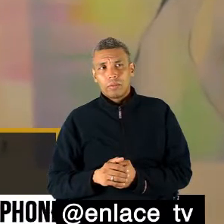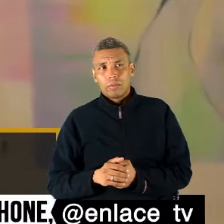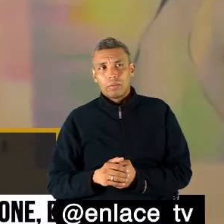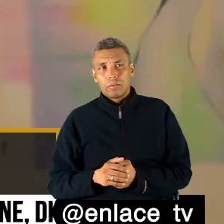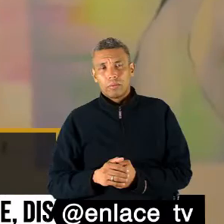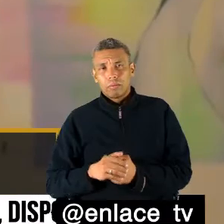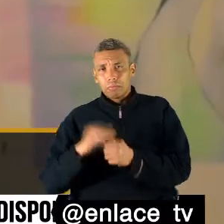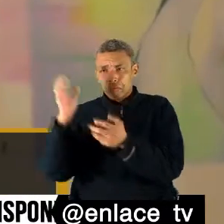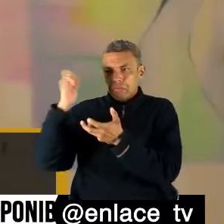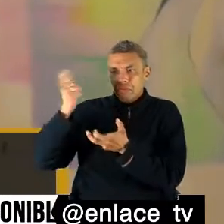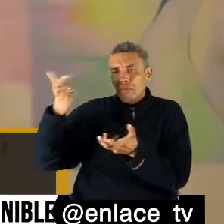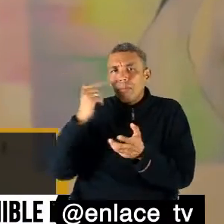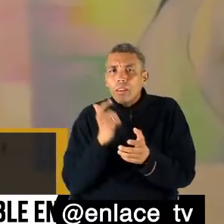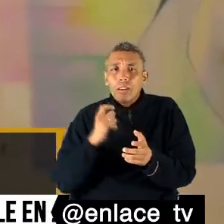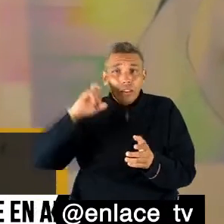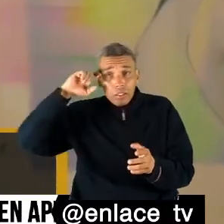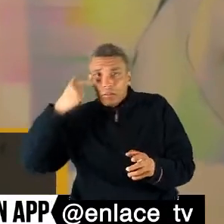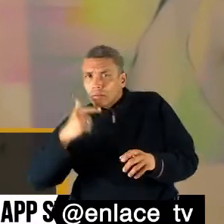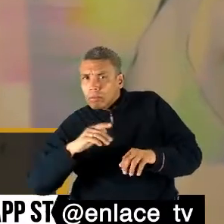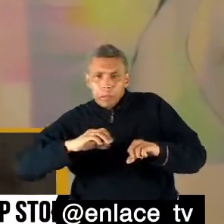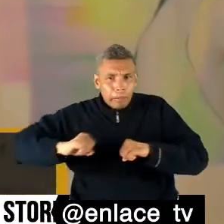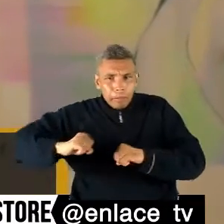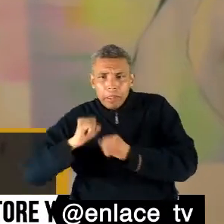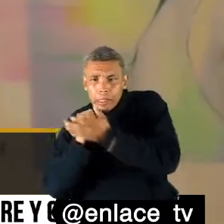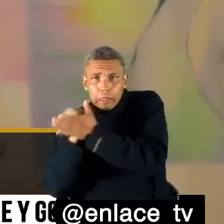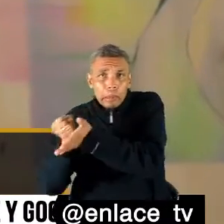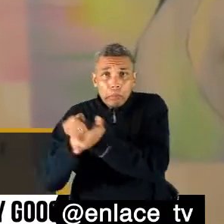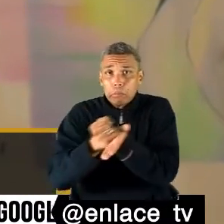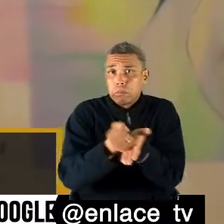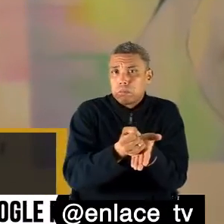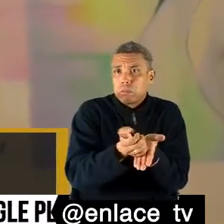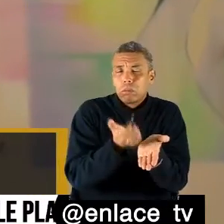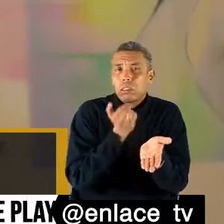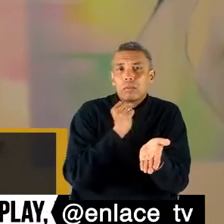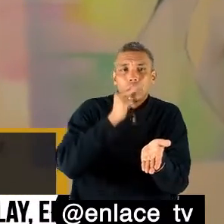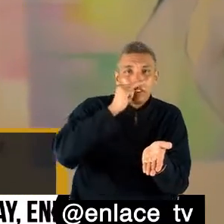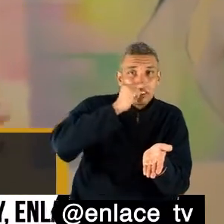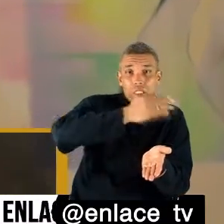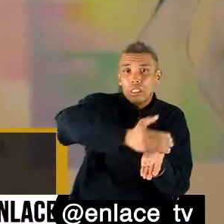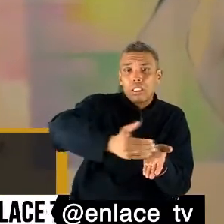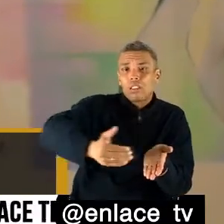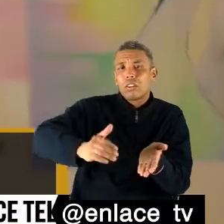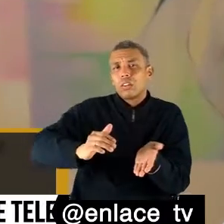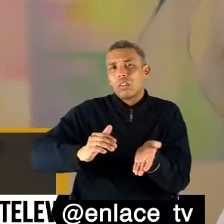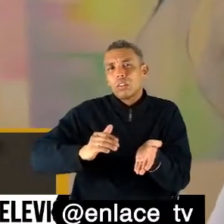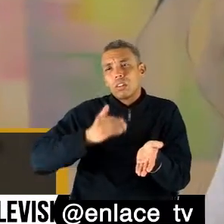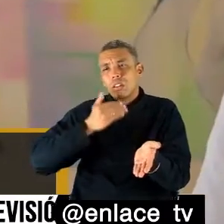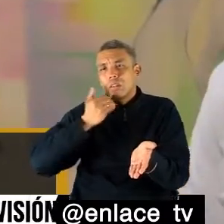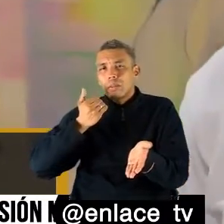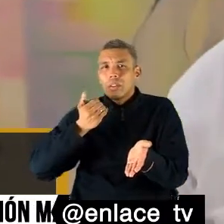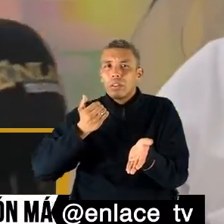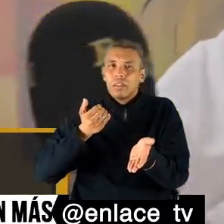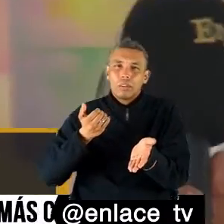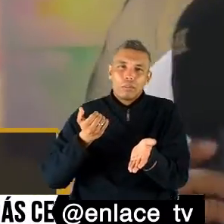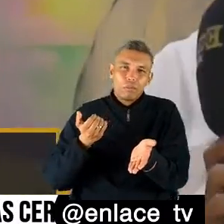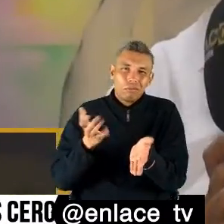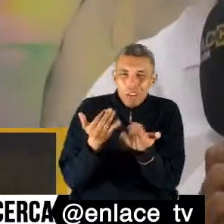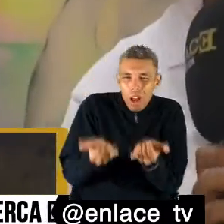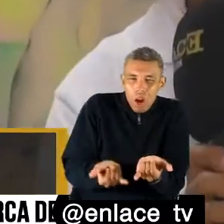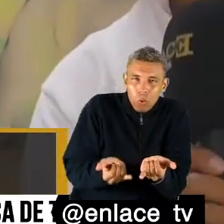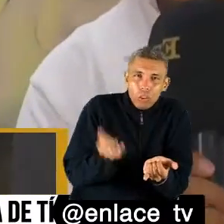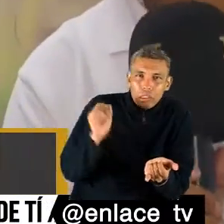a sus niños, mal haría el municipio destinar dinero para niños que tienen con qué. Entonces toca para niños que no tengan. Bien, es